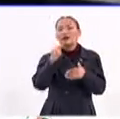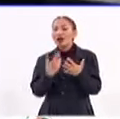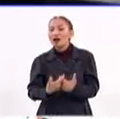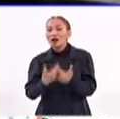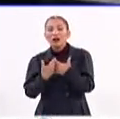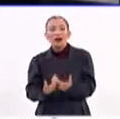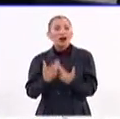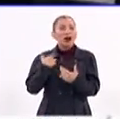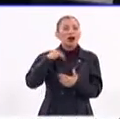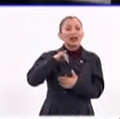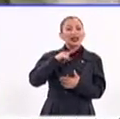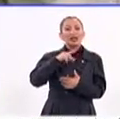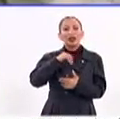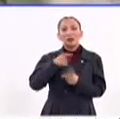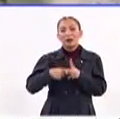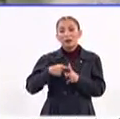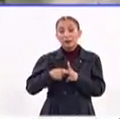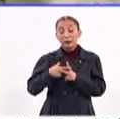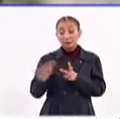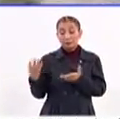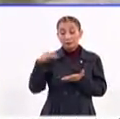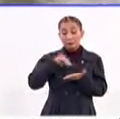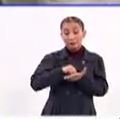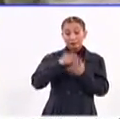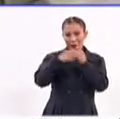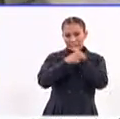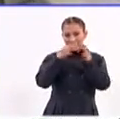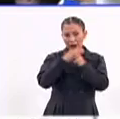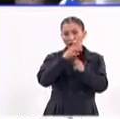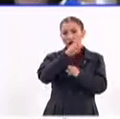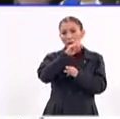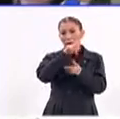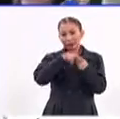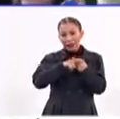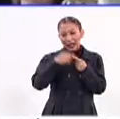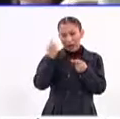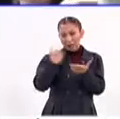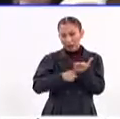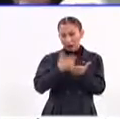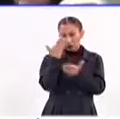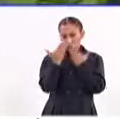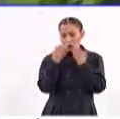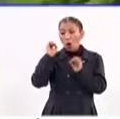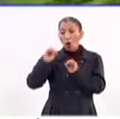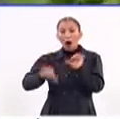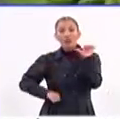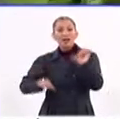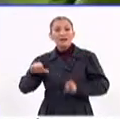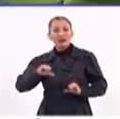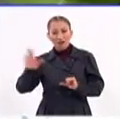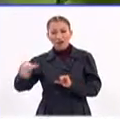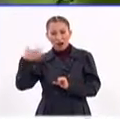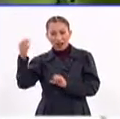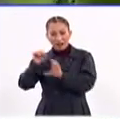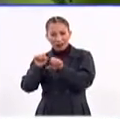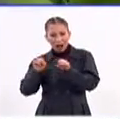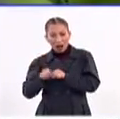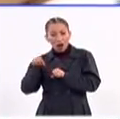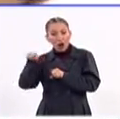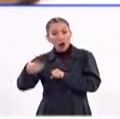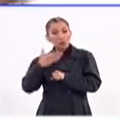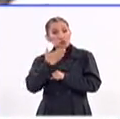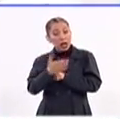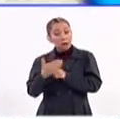tecnología, ingeniería o matemáticas. La incorporación de asignaturas como robótica a la currícula escolar o como actividad fuera del salón de clases